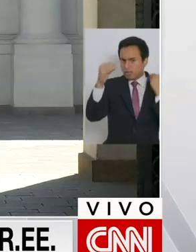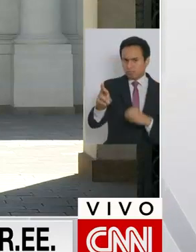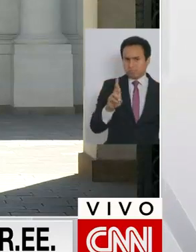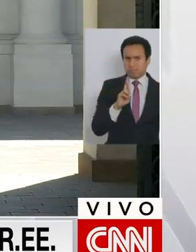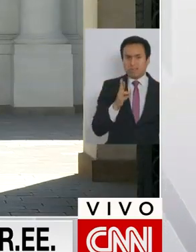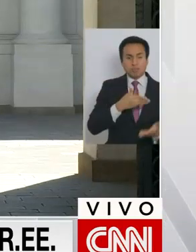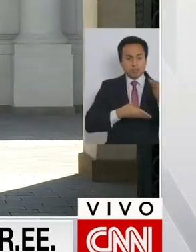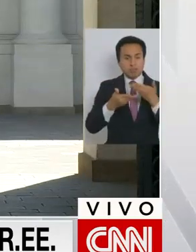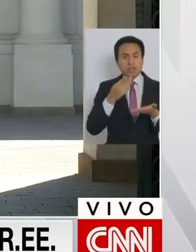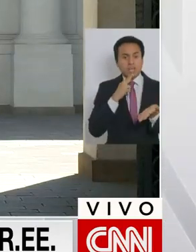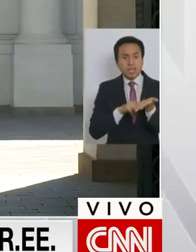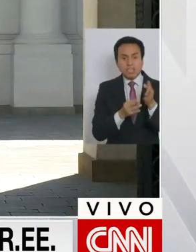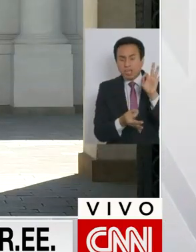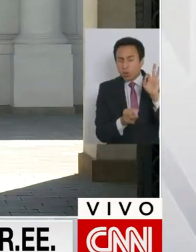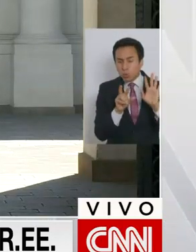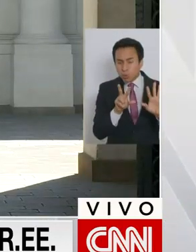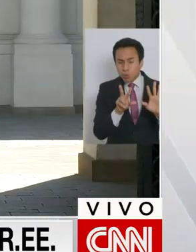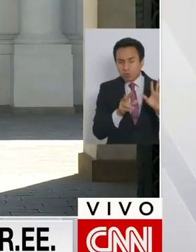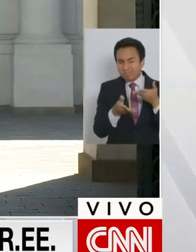que promueve este...